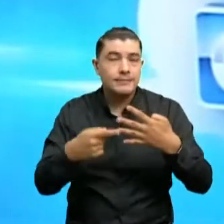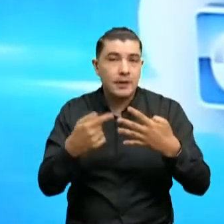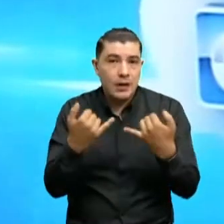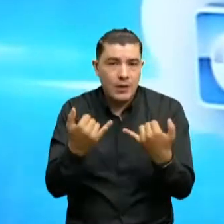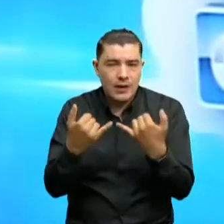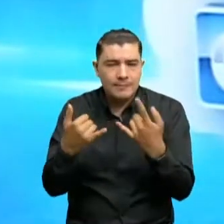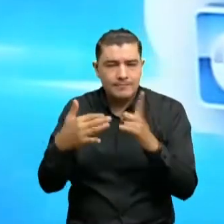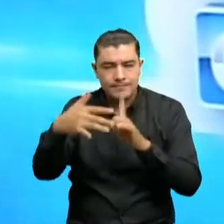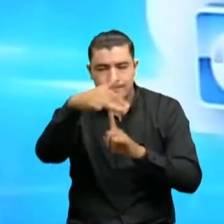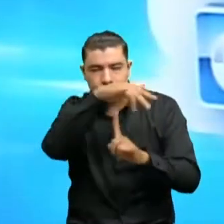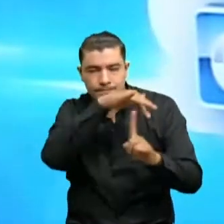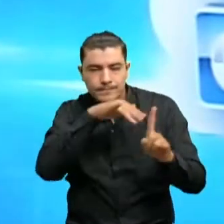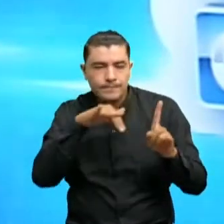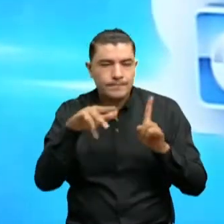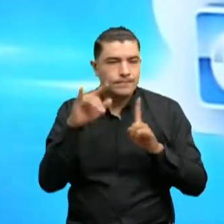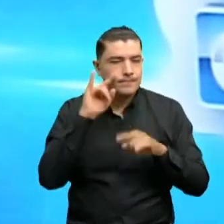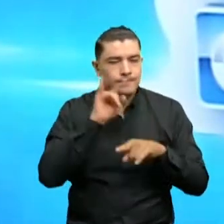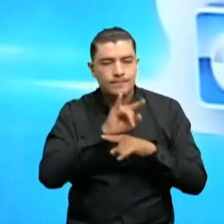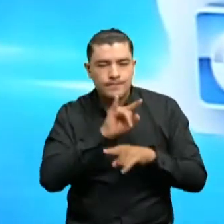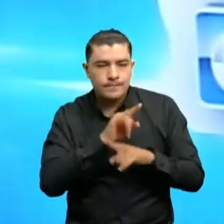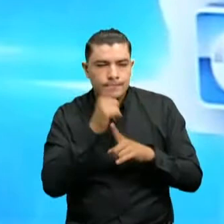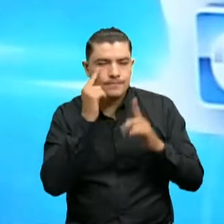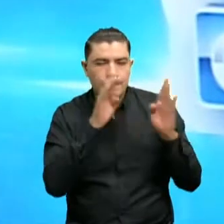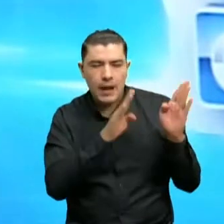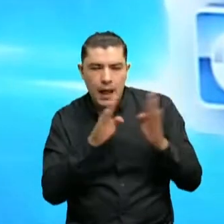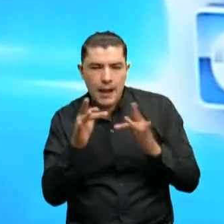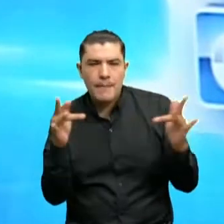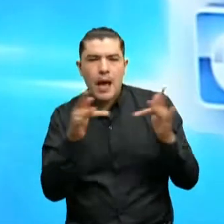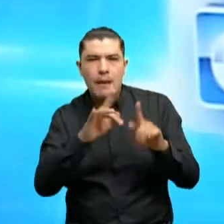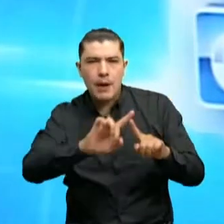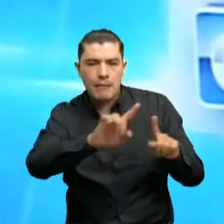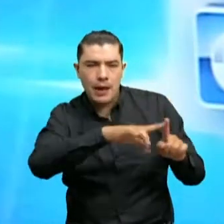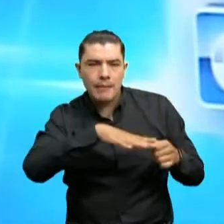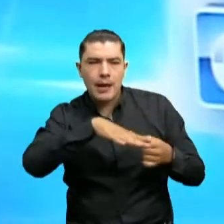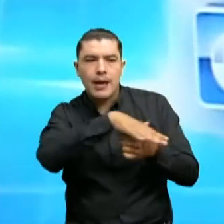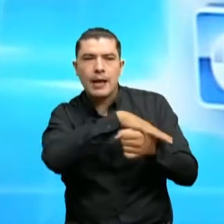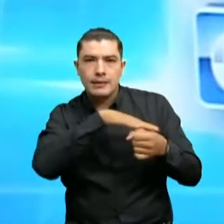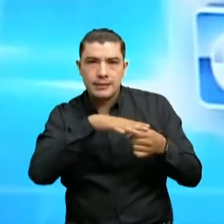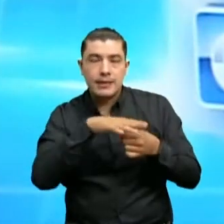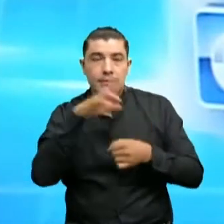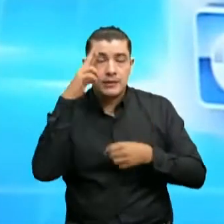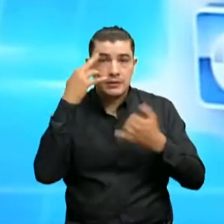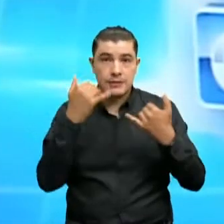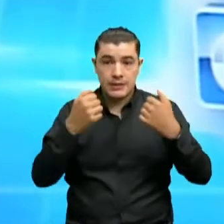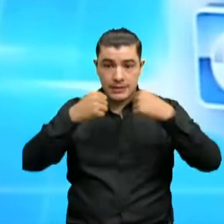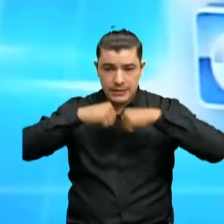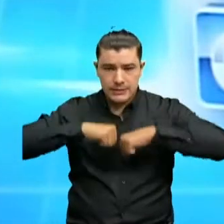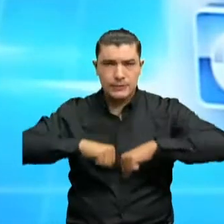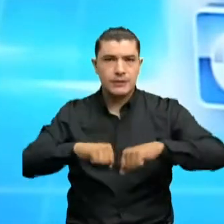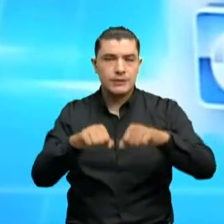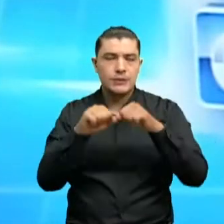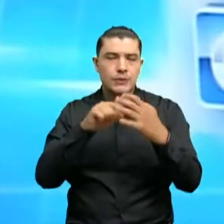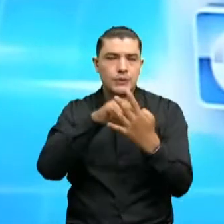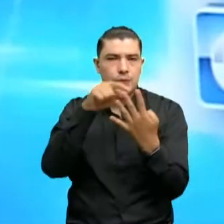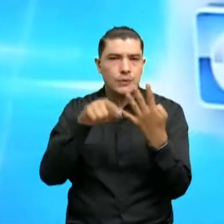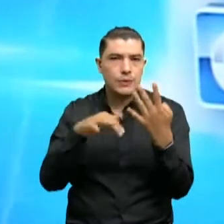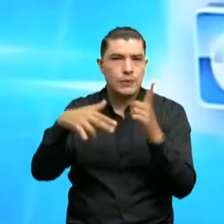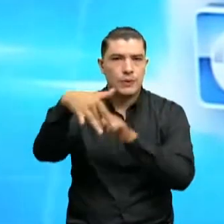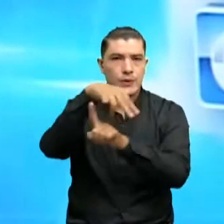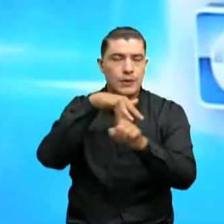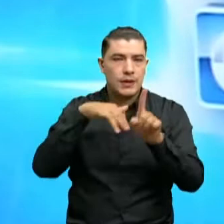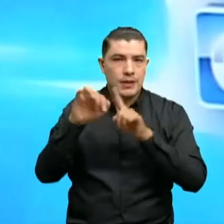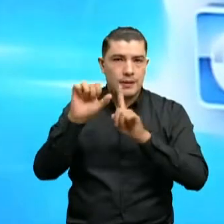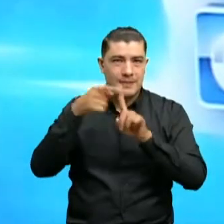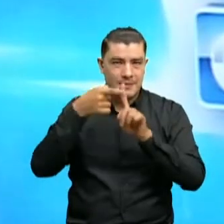por las circunstancias que se presentan en ese orden de ideas hemos focalizado los esfuerzos entre en cuatro escenarios uno donde toda la